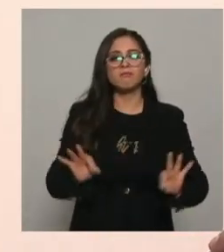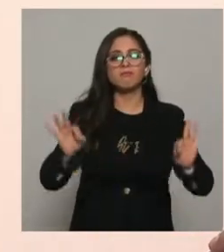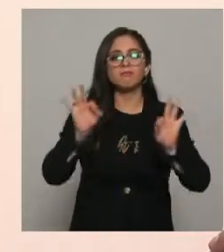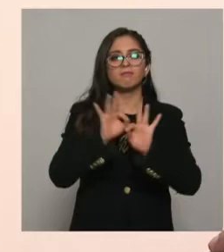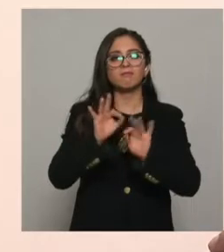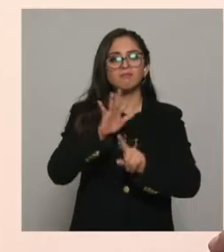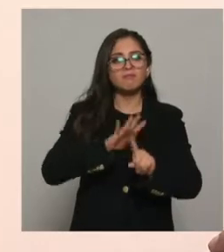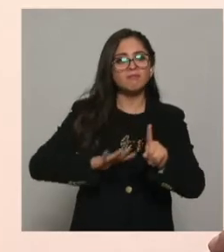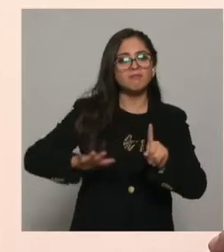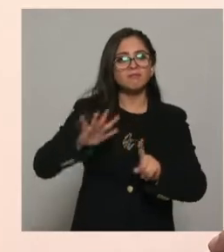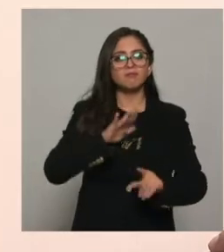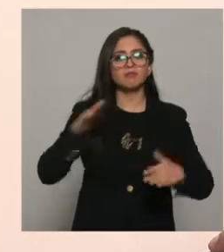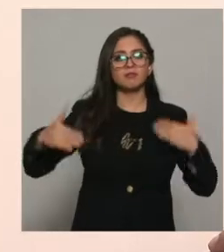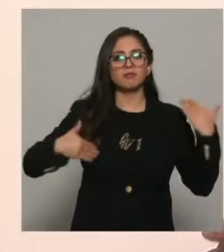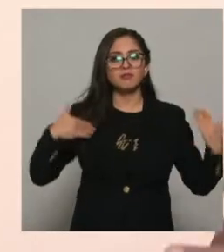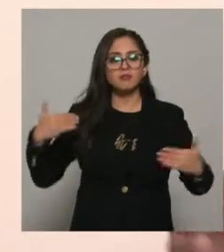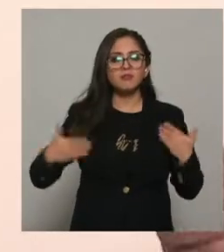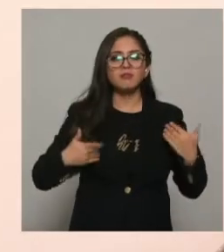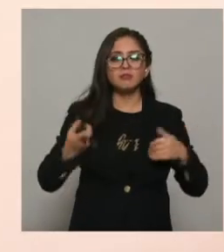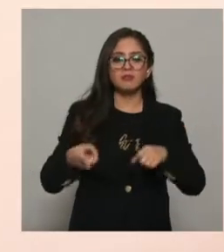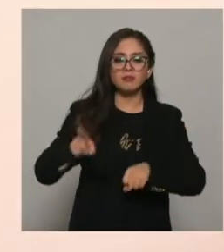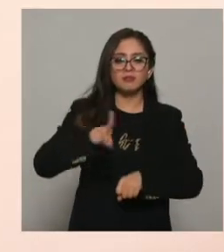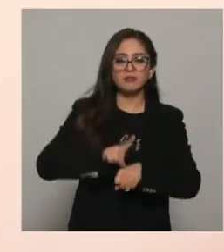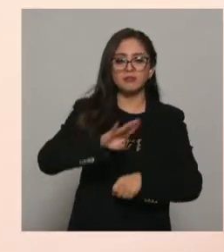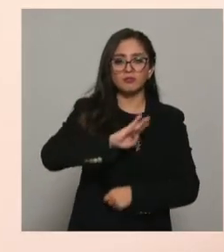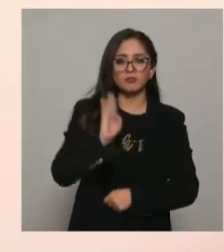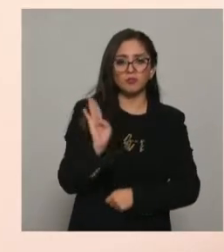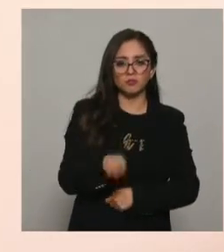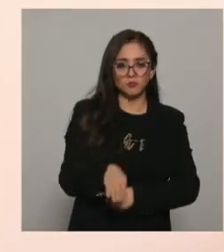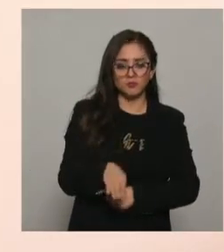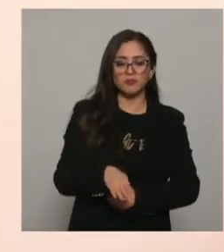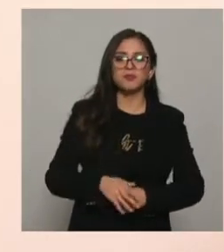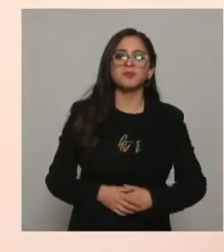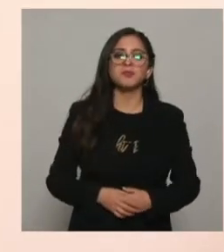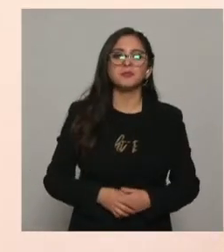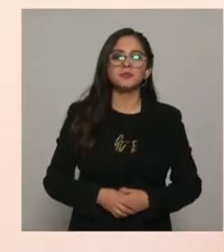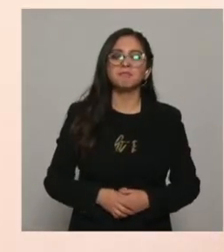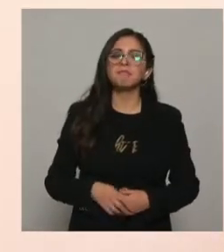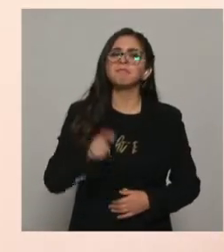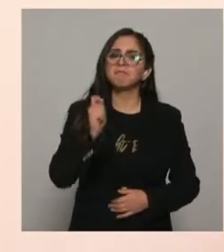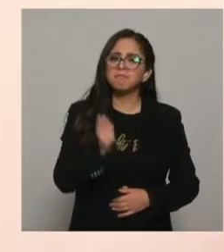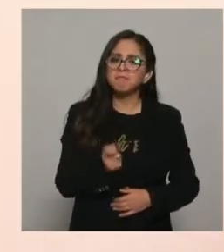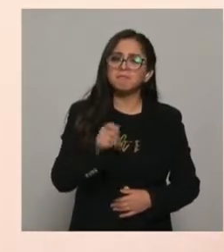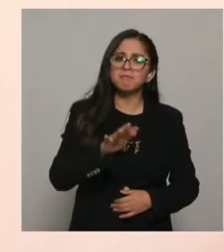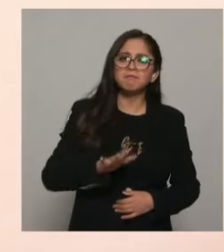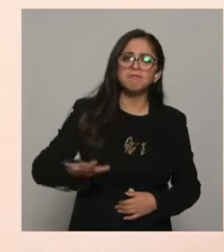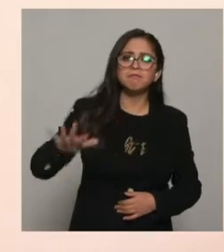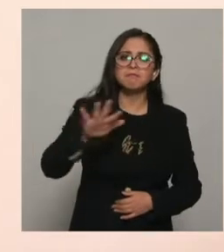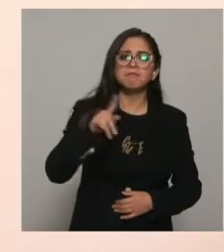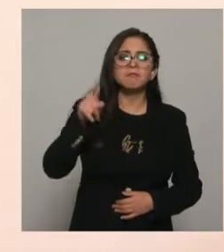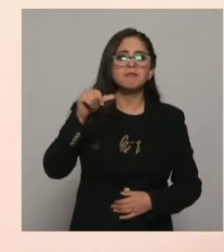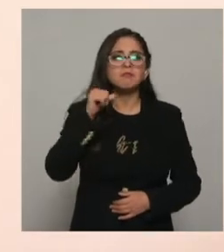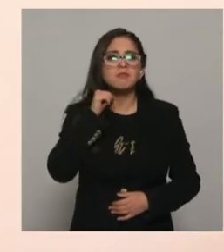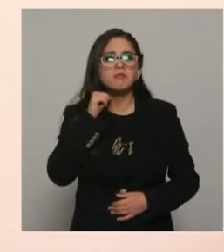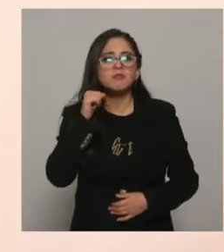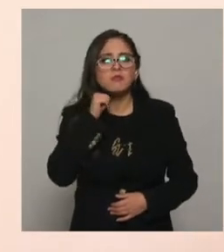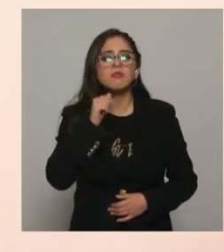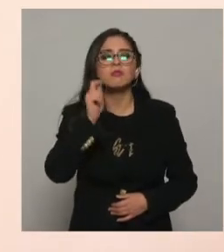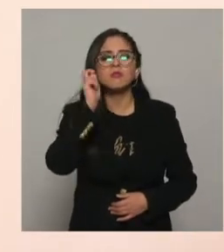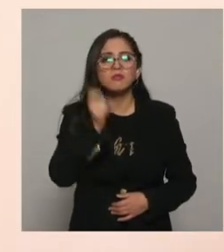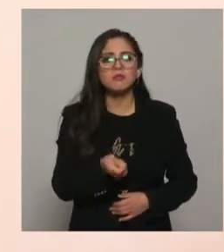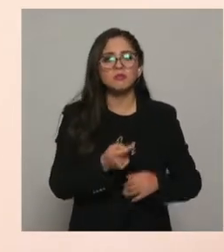a esta festividad de muertos, puesto que en Azcapotzalco nace